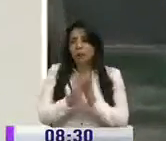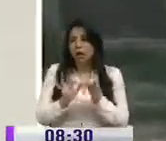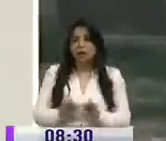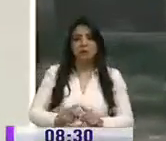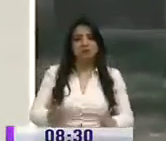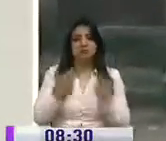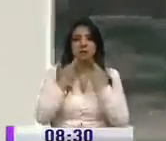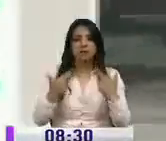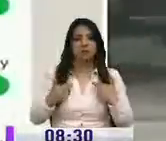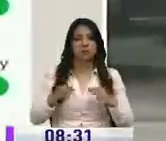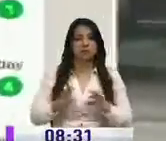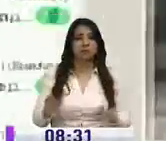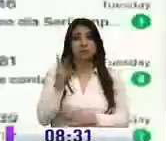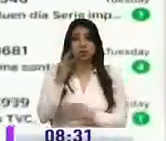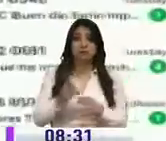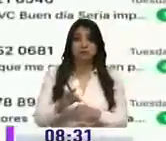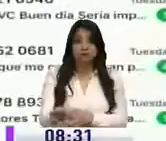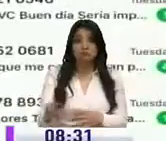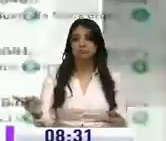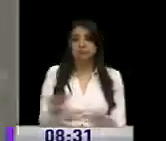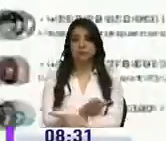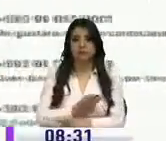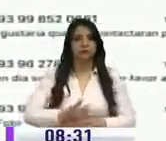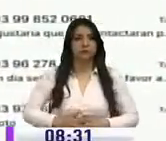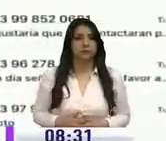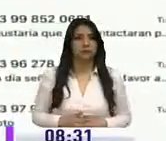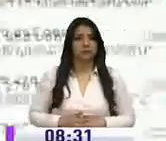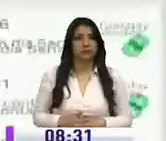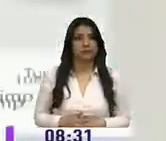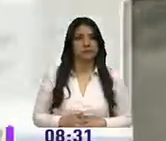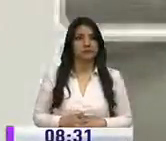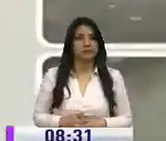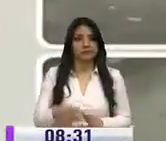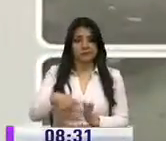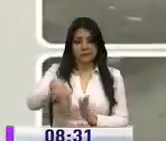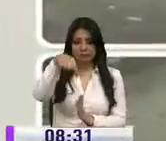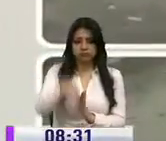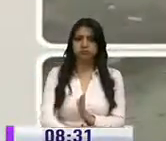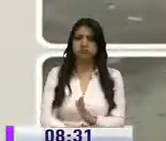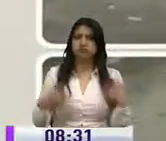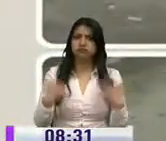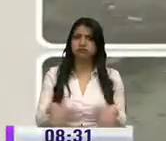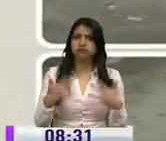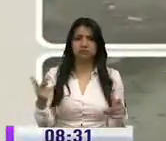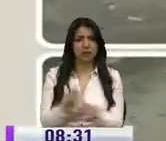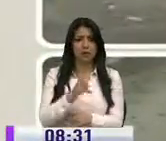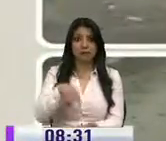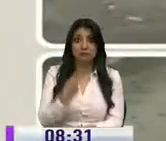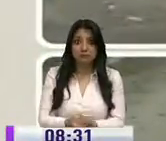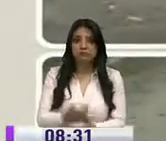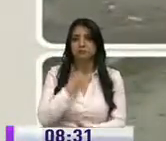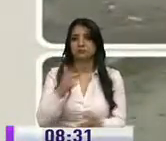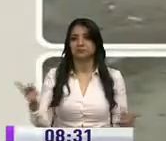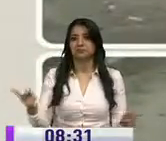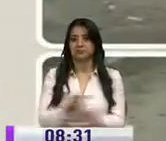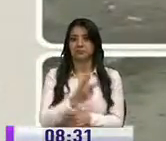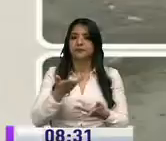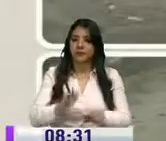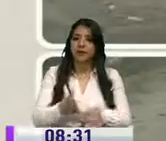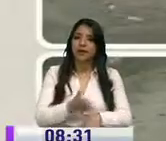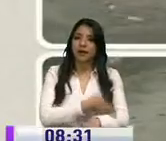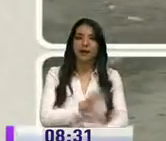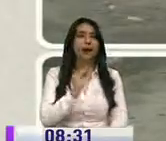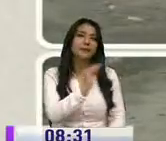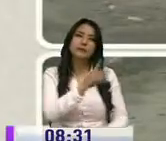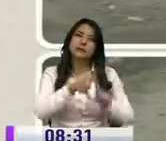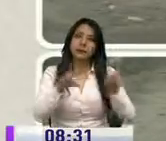hueco. 2 metros es peligroso para todos, 2 metros. ¡Claro! ¡Vea eso! ¡Cáigase! Ya se les dice a los de